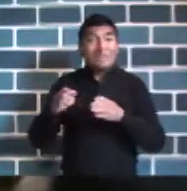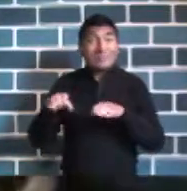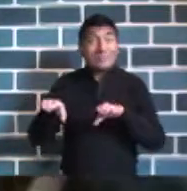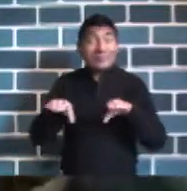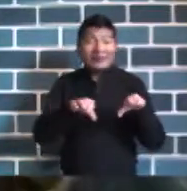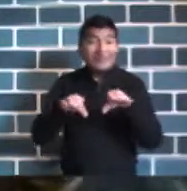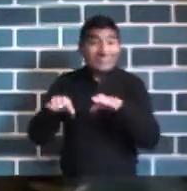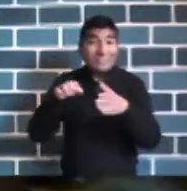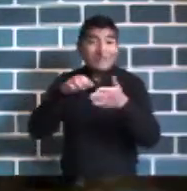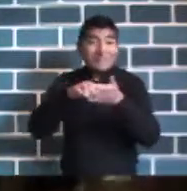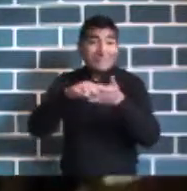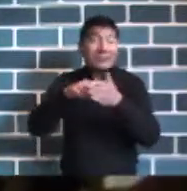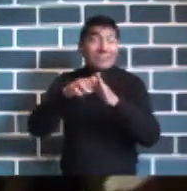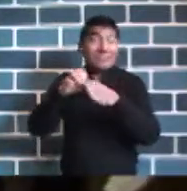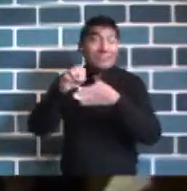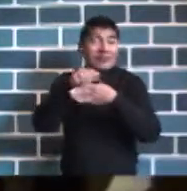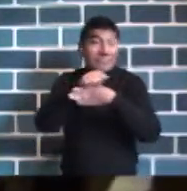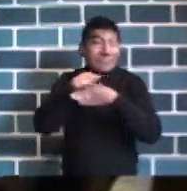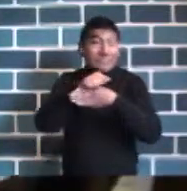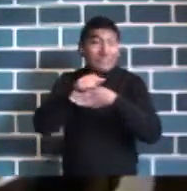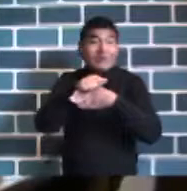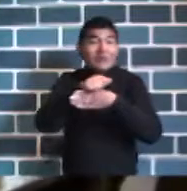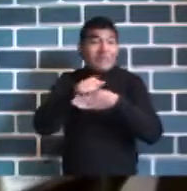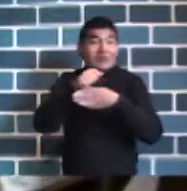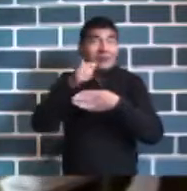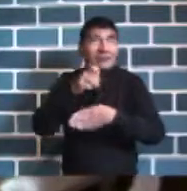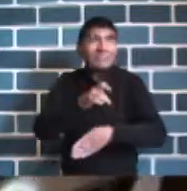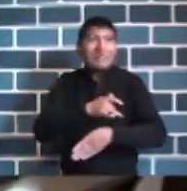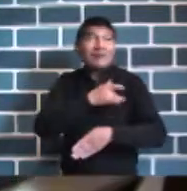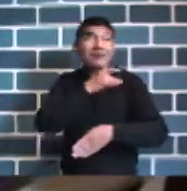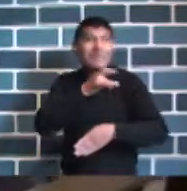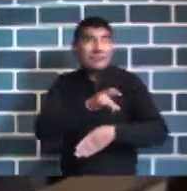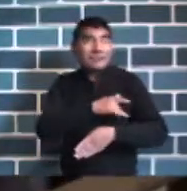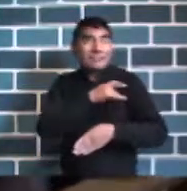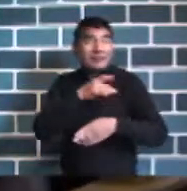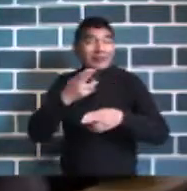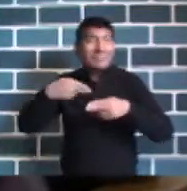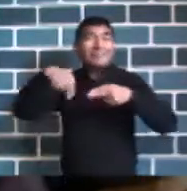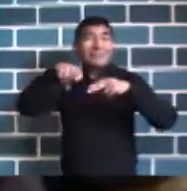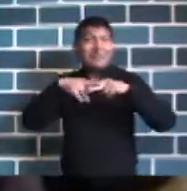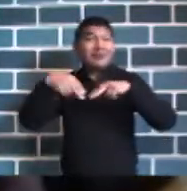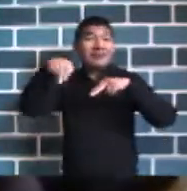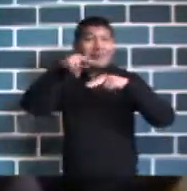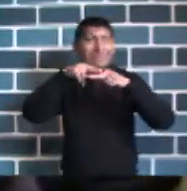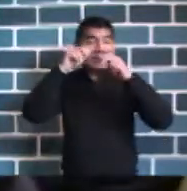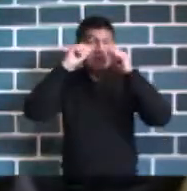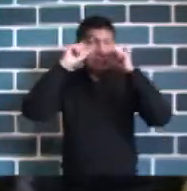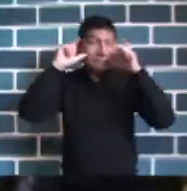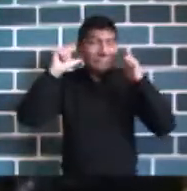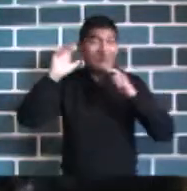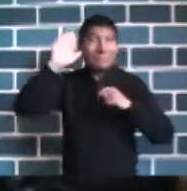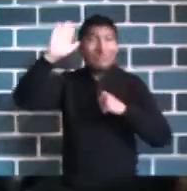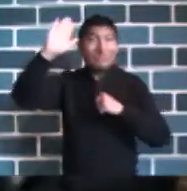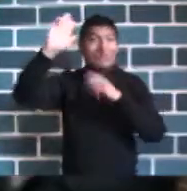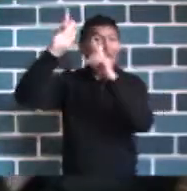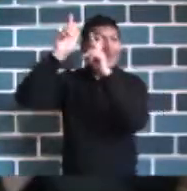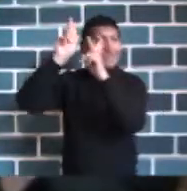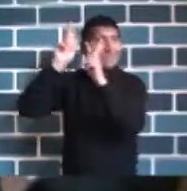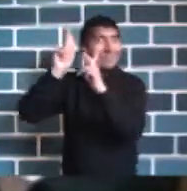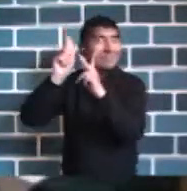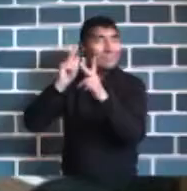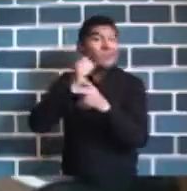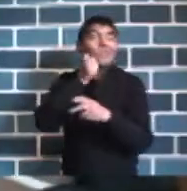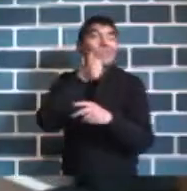ejercicio cada día lograremos tener una sensibilidad mayor para descubrir su presencia que es